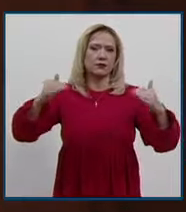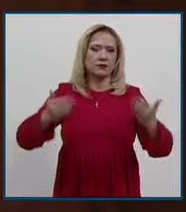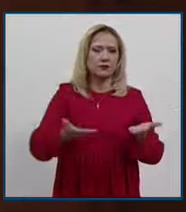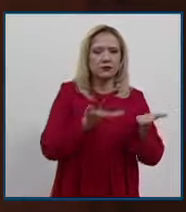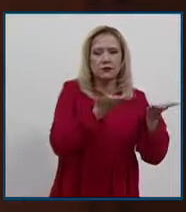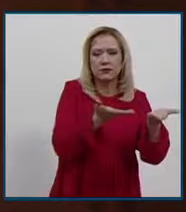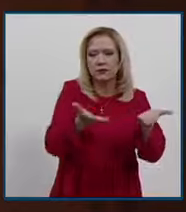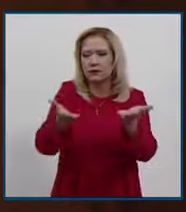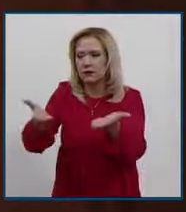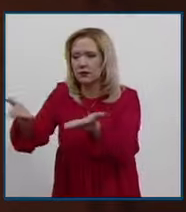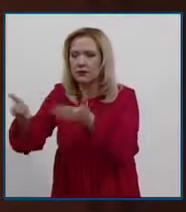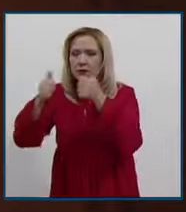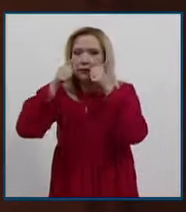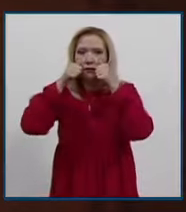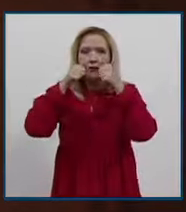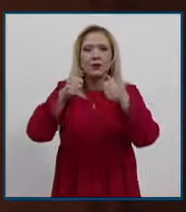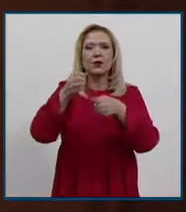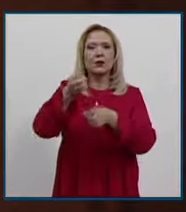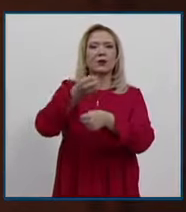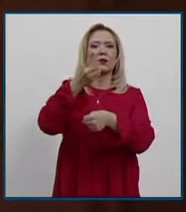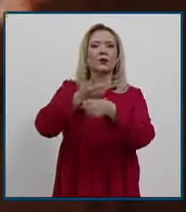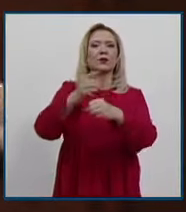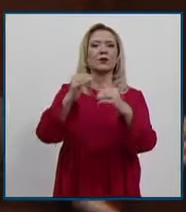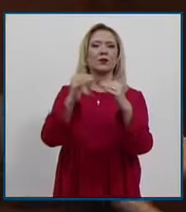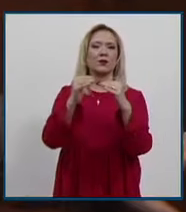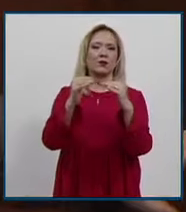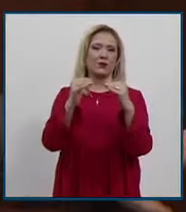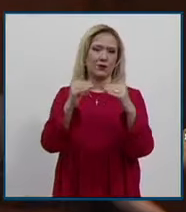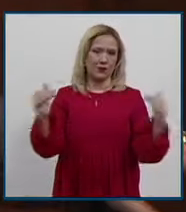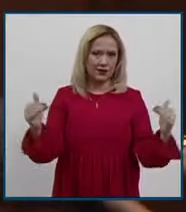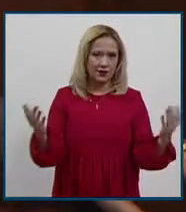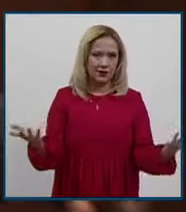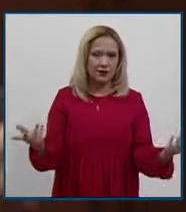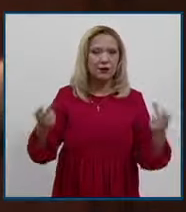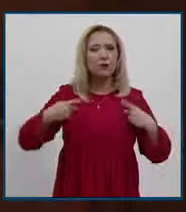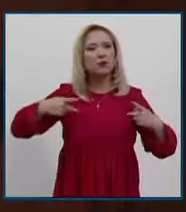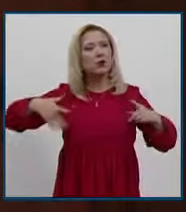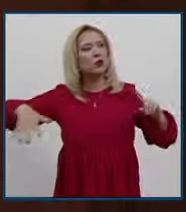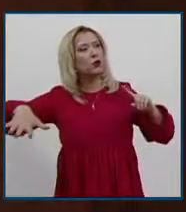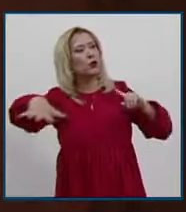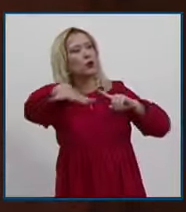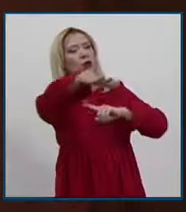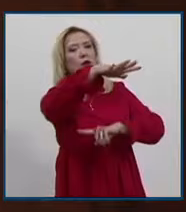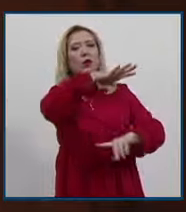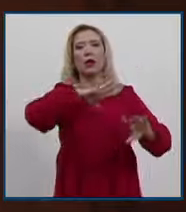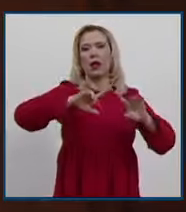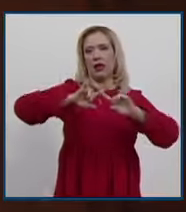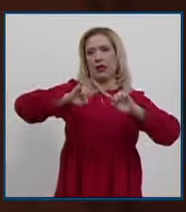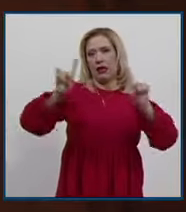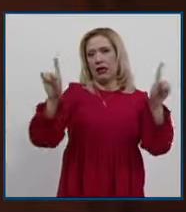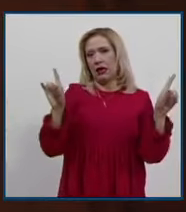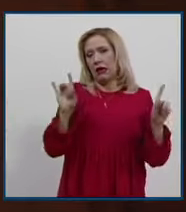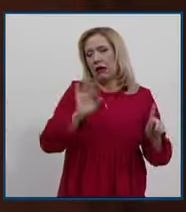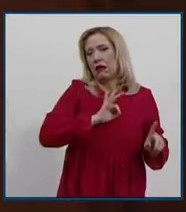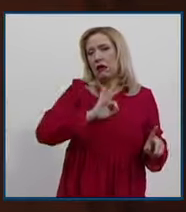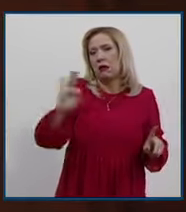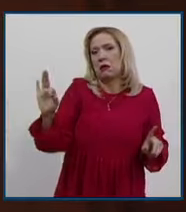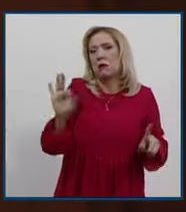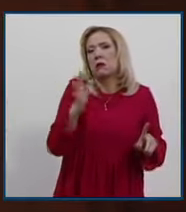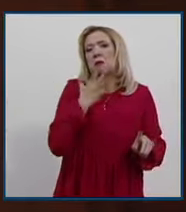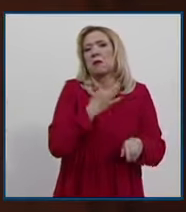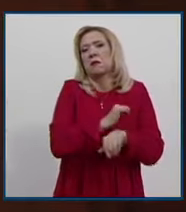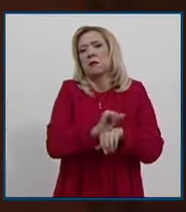de las personas que acabo de mencionar con las que posee la sociedad en general el mensaje de apertura del foro enfoques